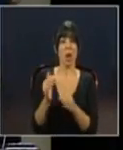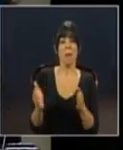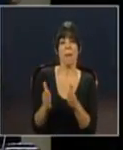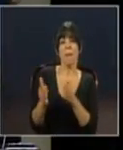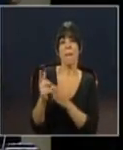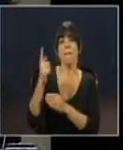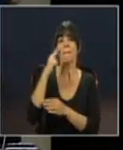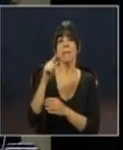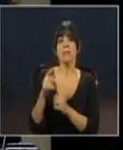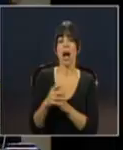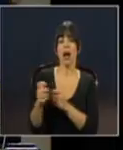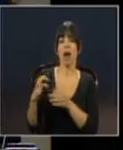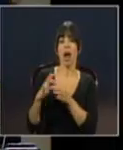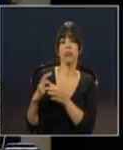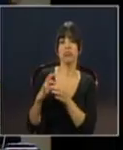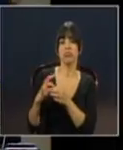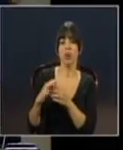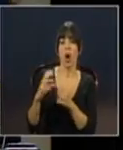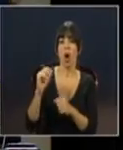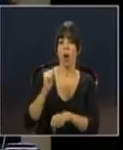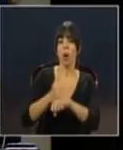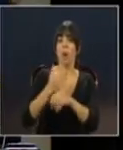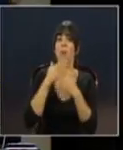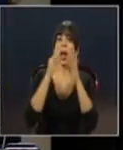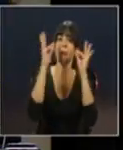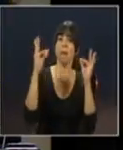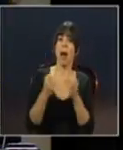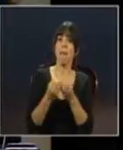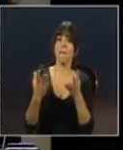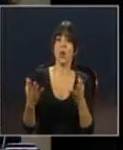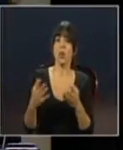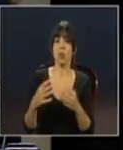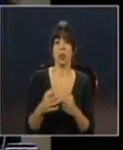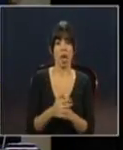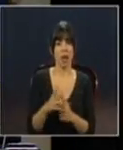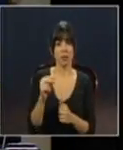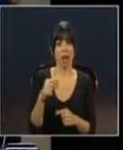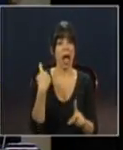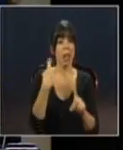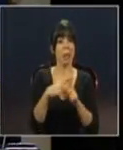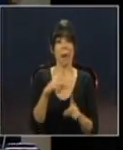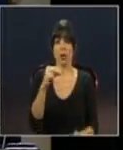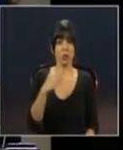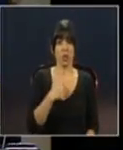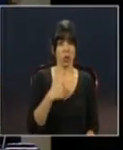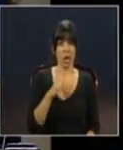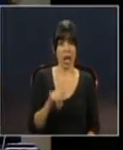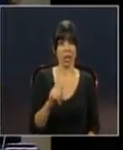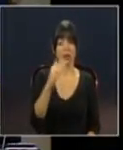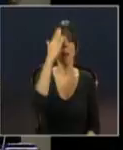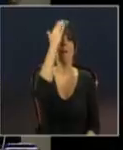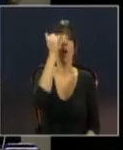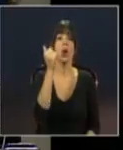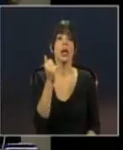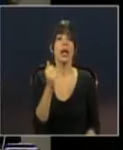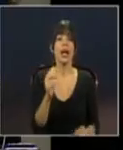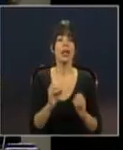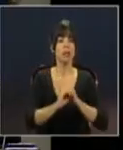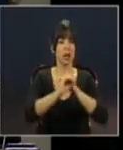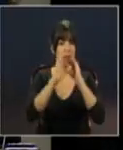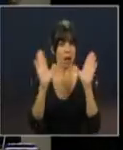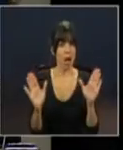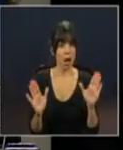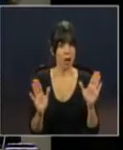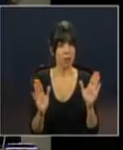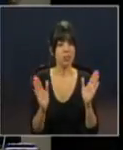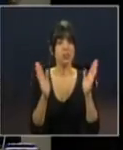el compadrazgo y la consolidación de una buena imagen pública. Y no lo tiene, además, porque como es más que evidente,